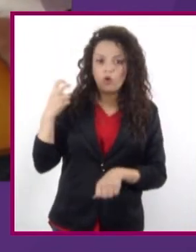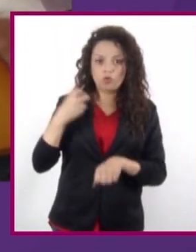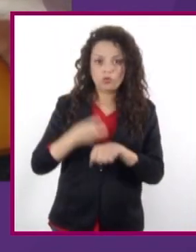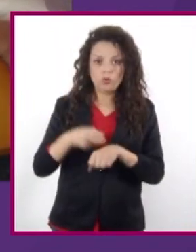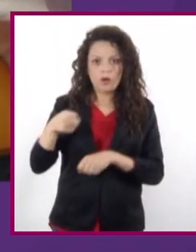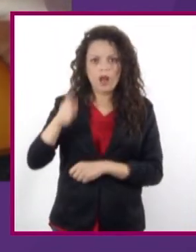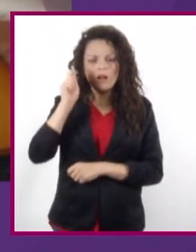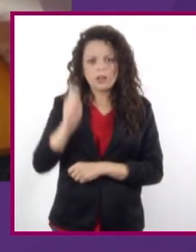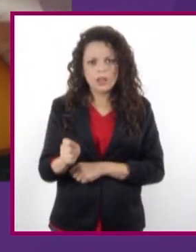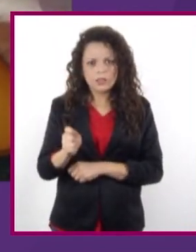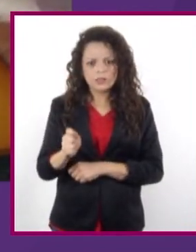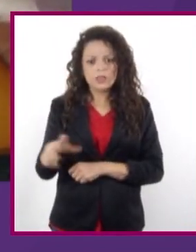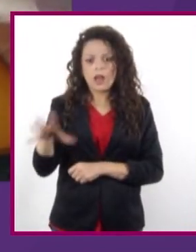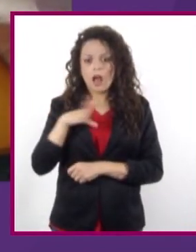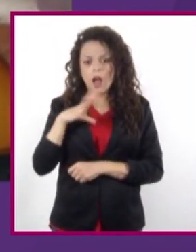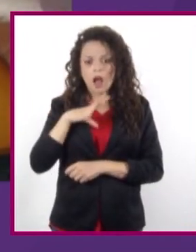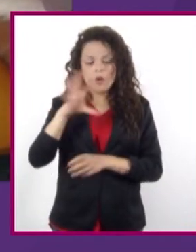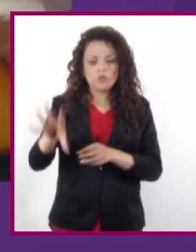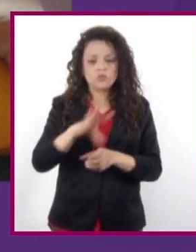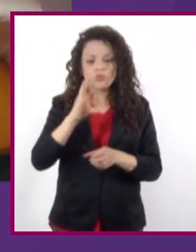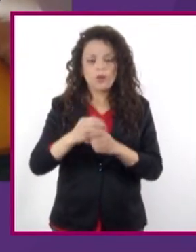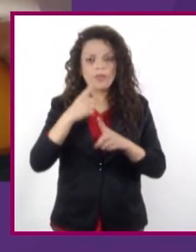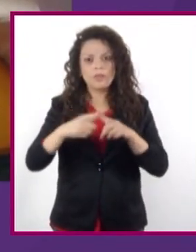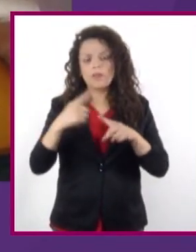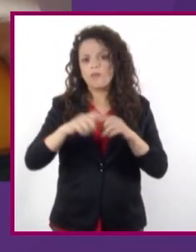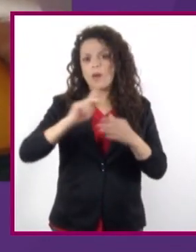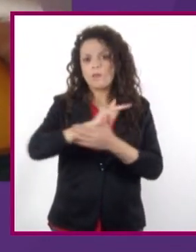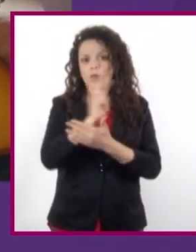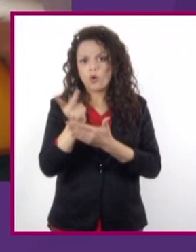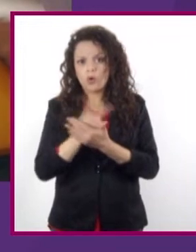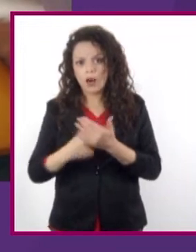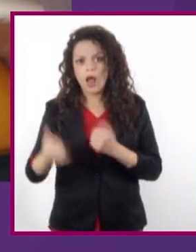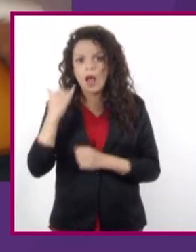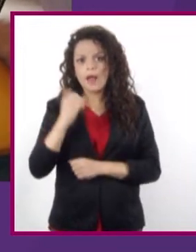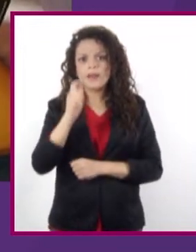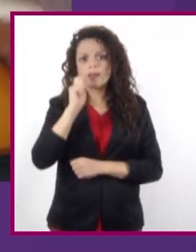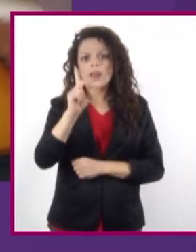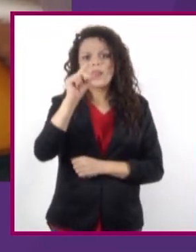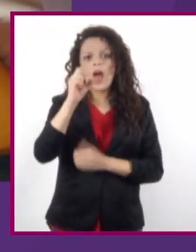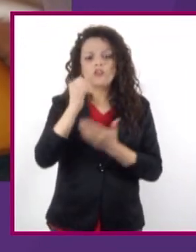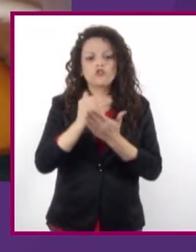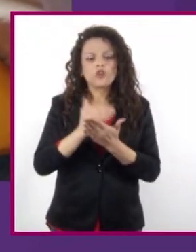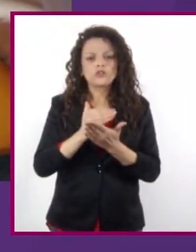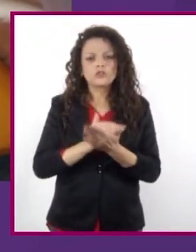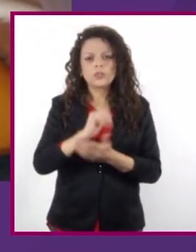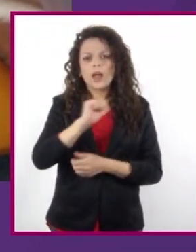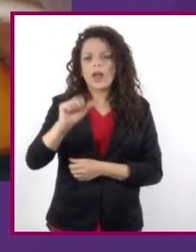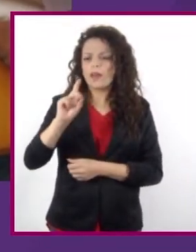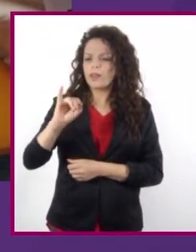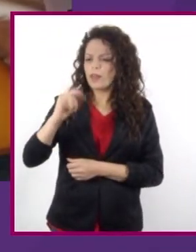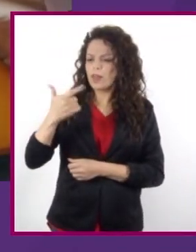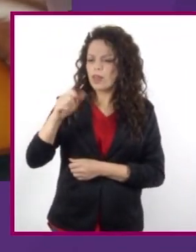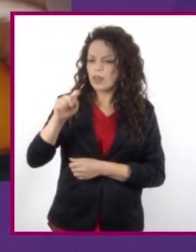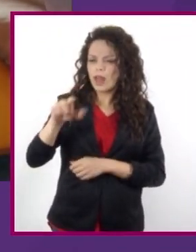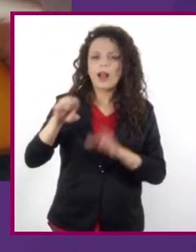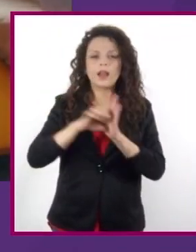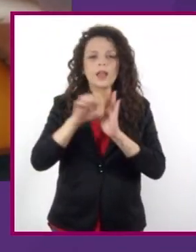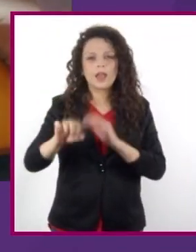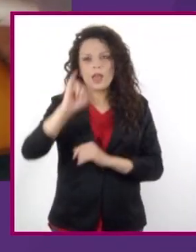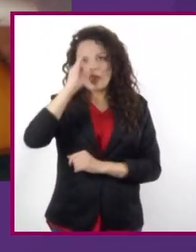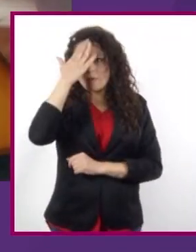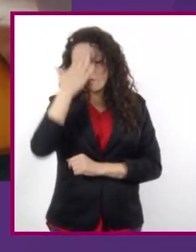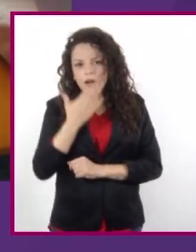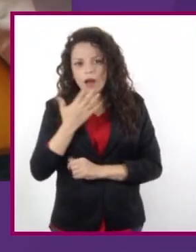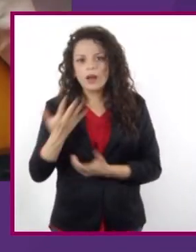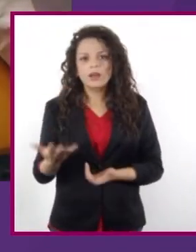almacenamiento que alberga tanto el software como los datos digitales, por ejemplo, una imagen, un